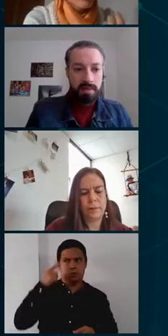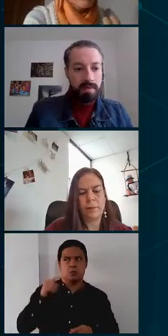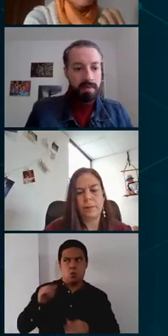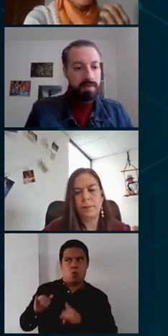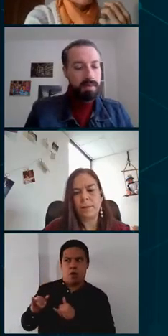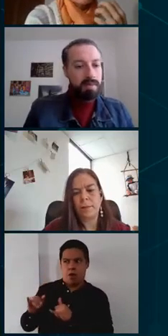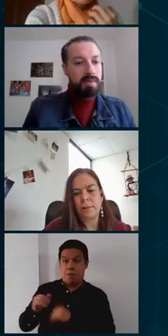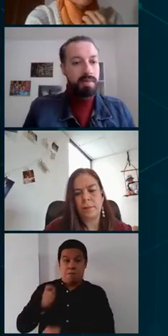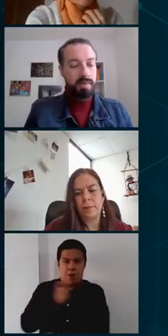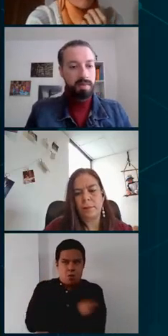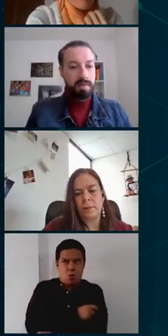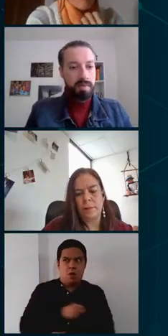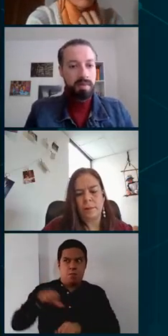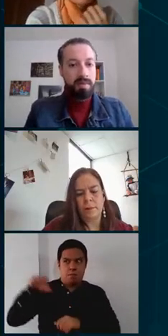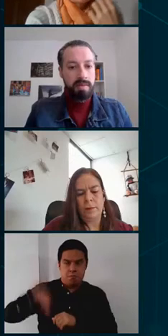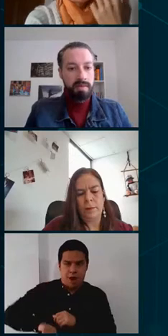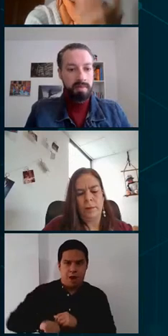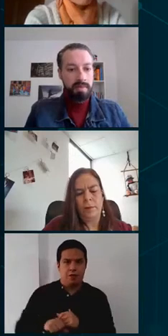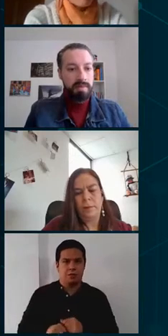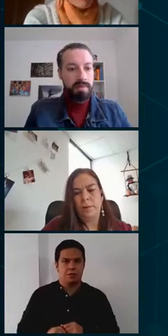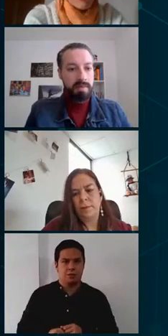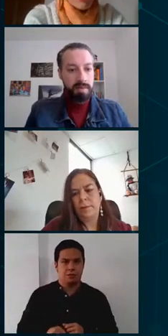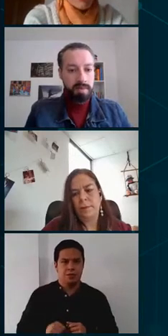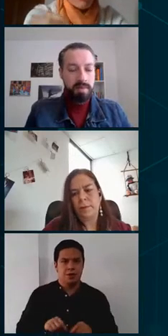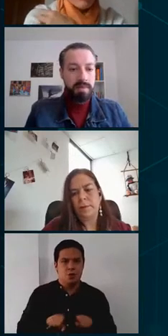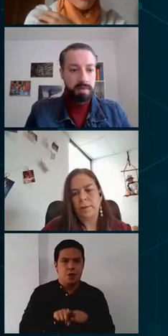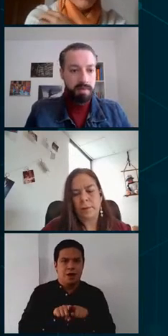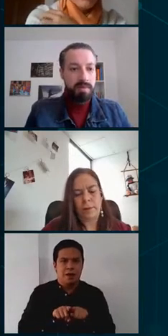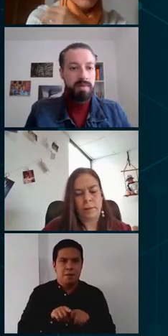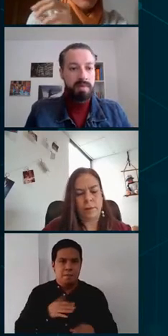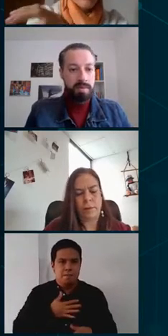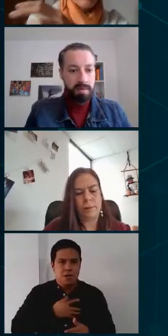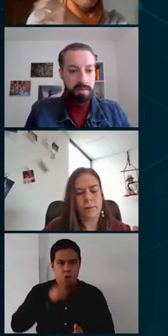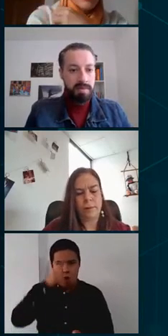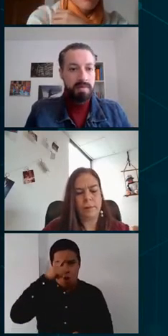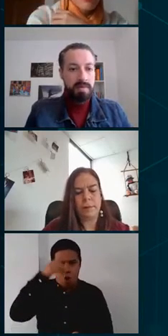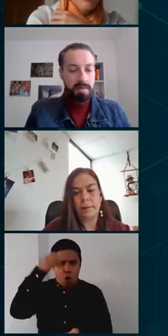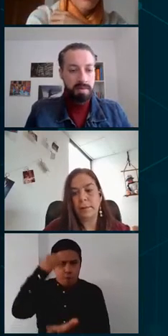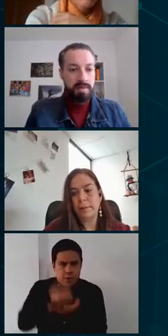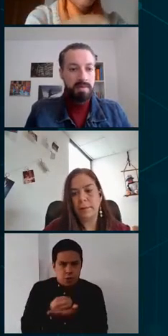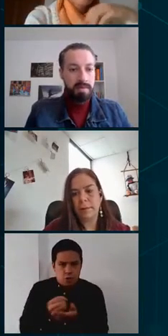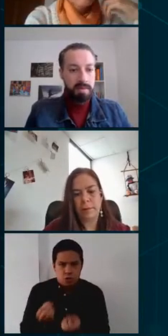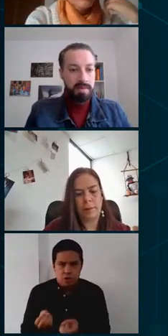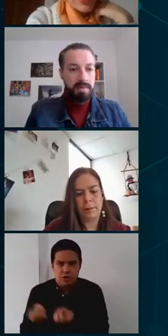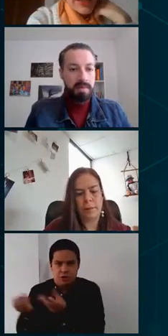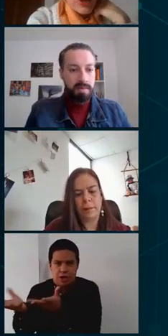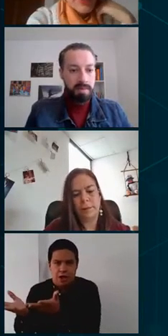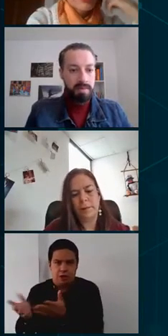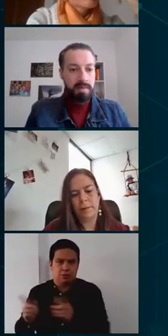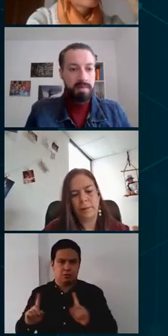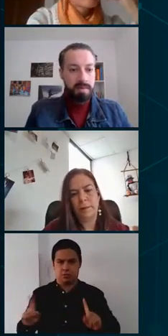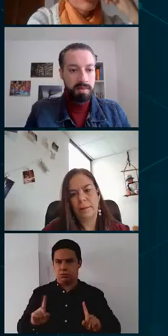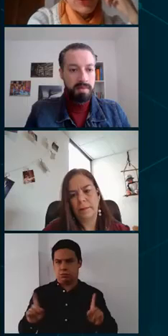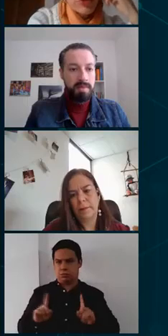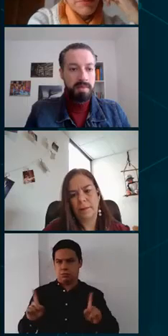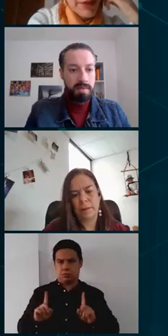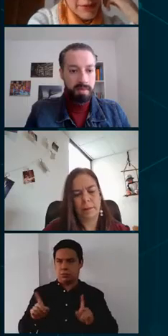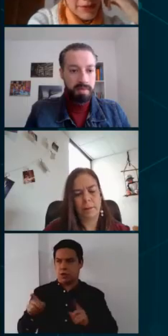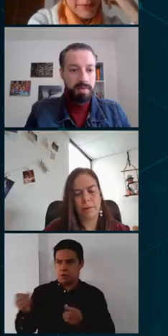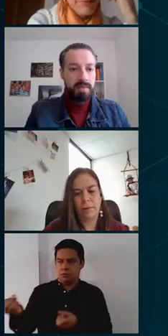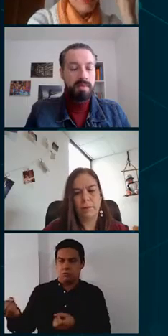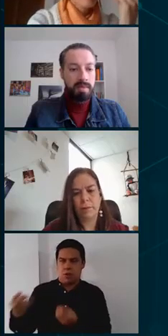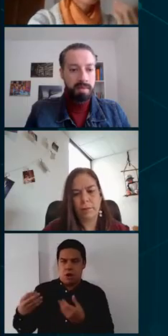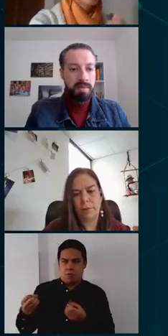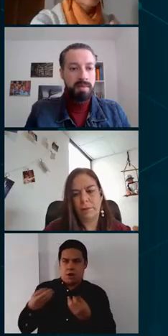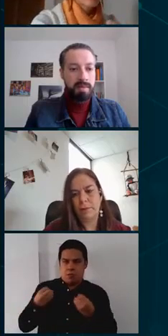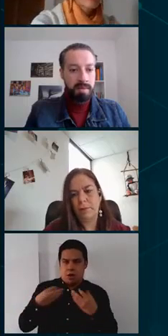de eso, entonces le pongo mi opinión, ¿cierto? Sobre lo que ella me está expresando. Entonces eso es lo que hay que cuidar, ahí no estoy siendo